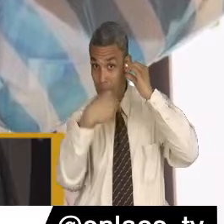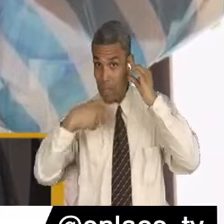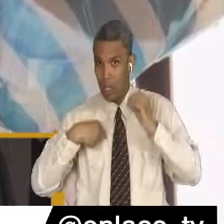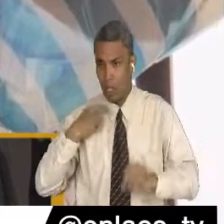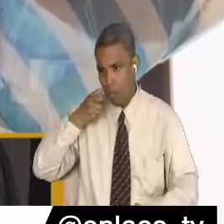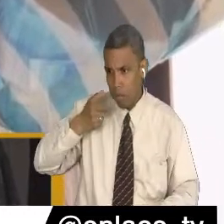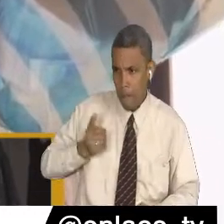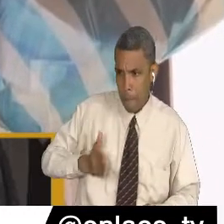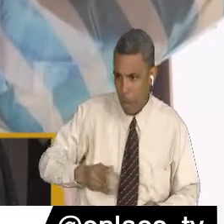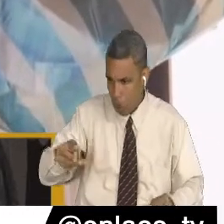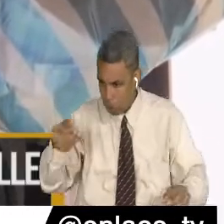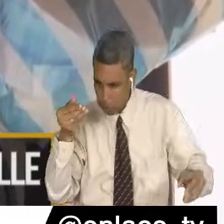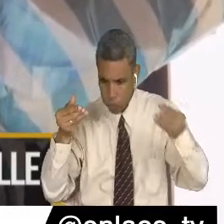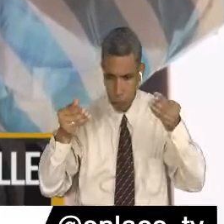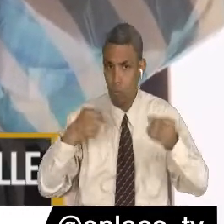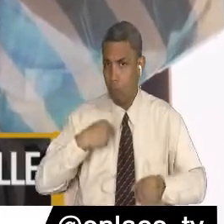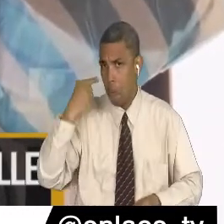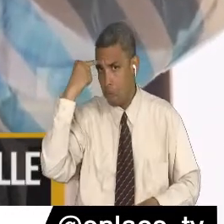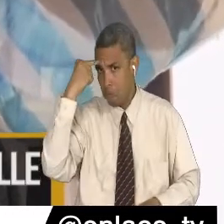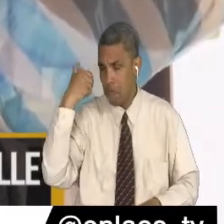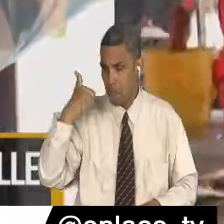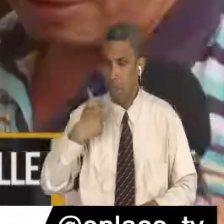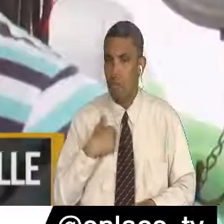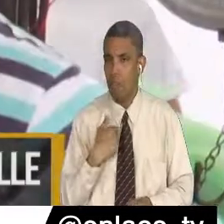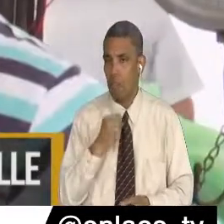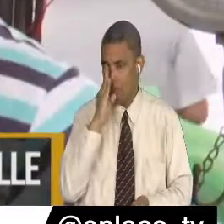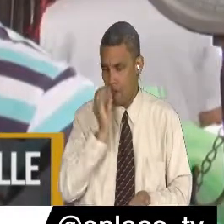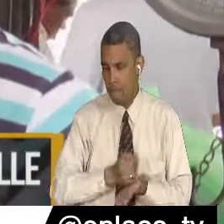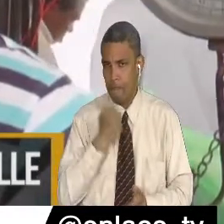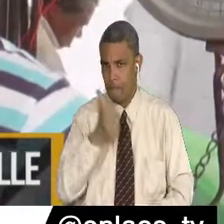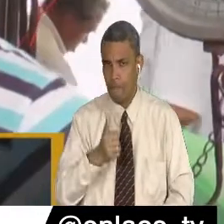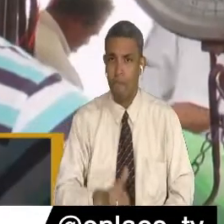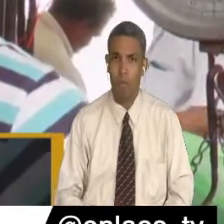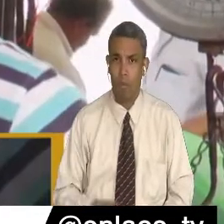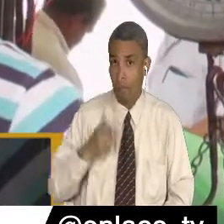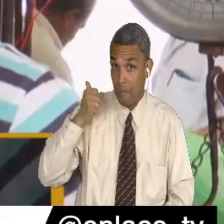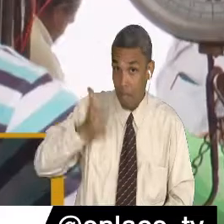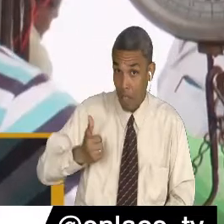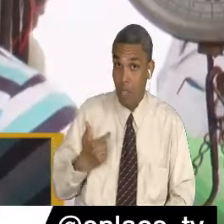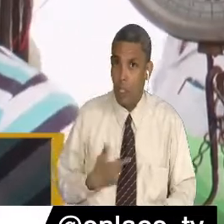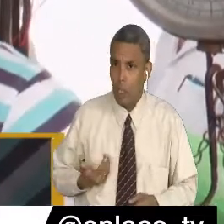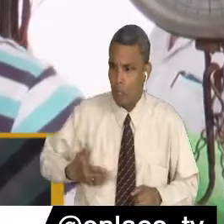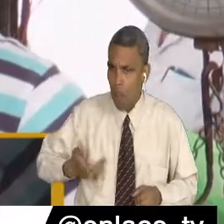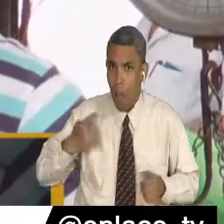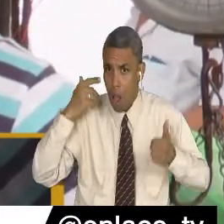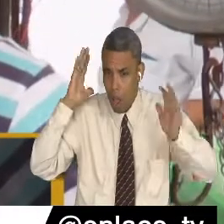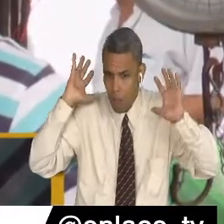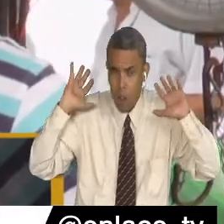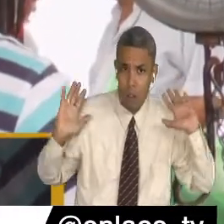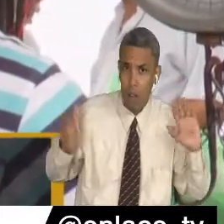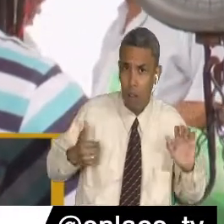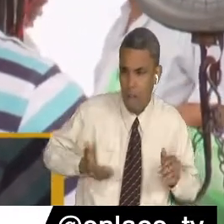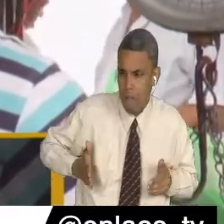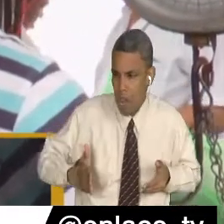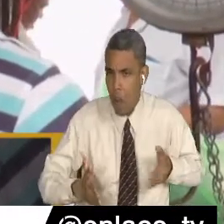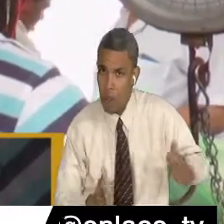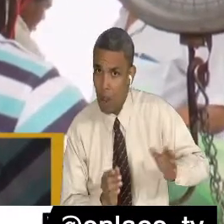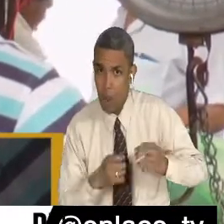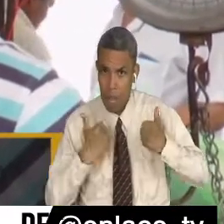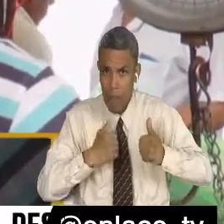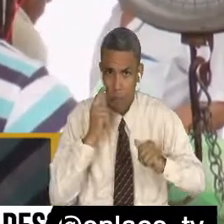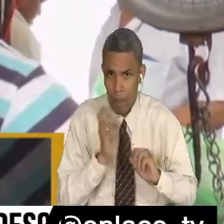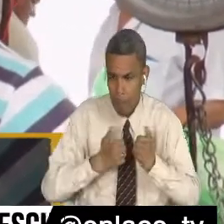buena o no está buena. A mí me parece muy bien ese pedacito ahí, de verdad. Para Dios está bien, que esté pendiente de toda esta vaina y que esté pendiente del pescado, todo, que salga bien.